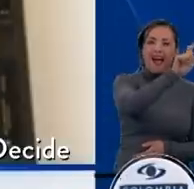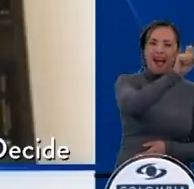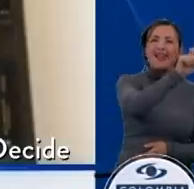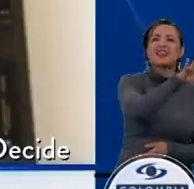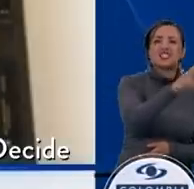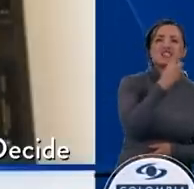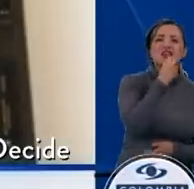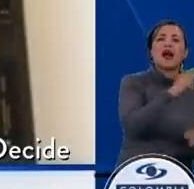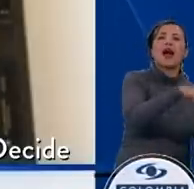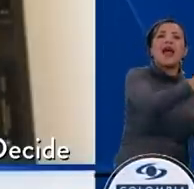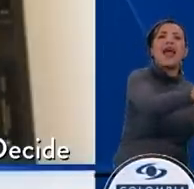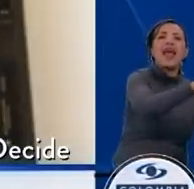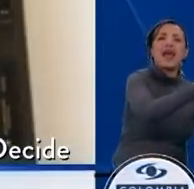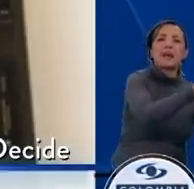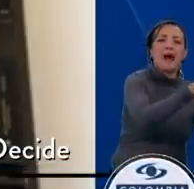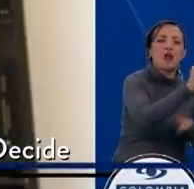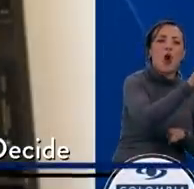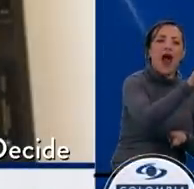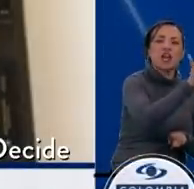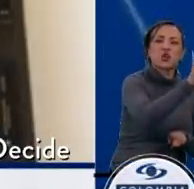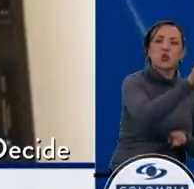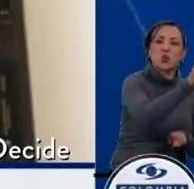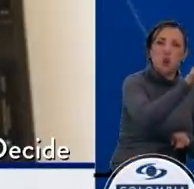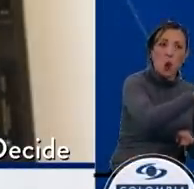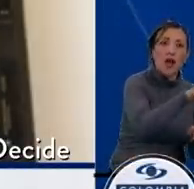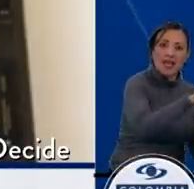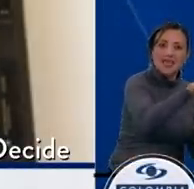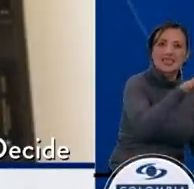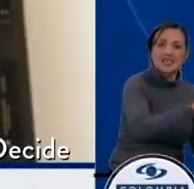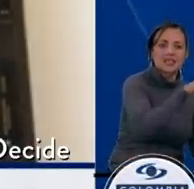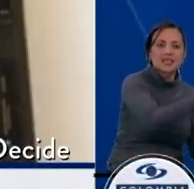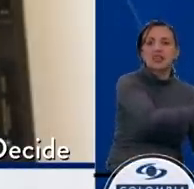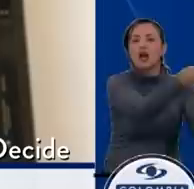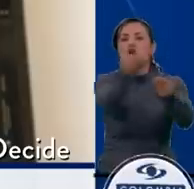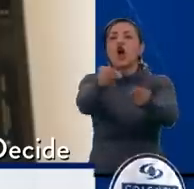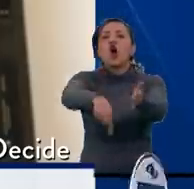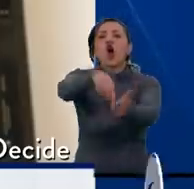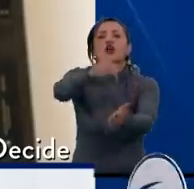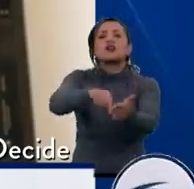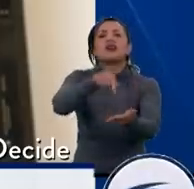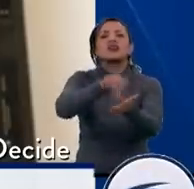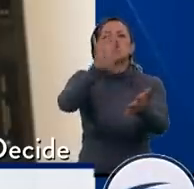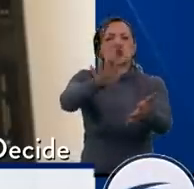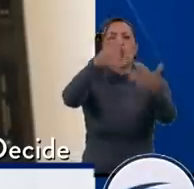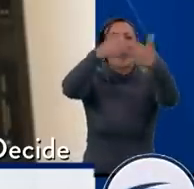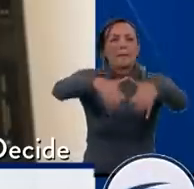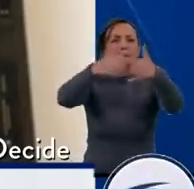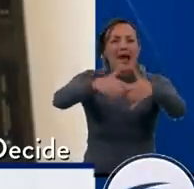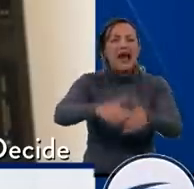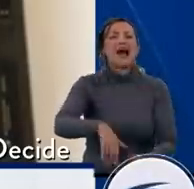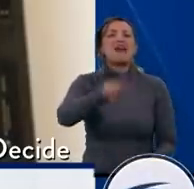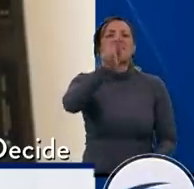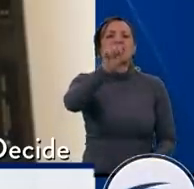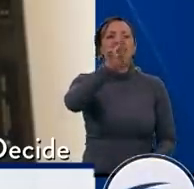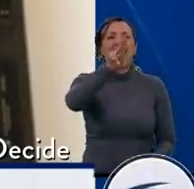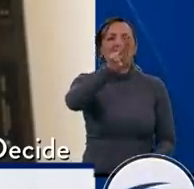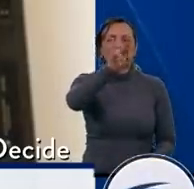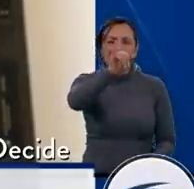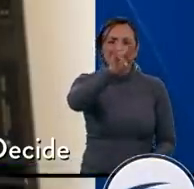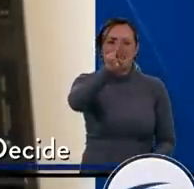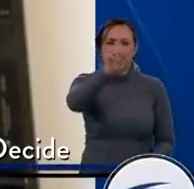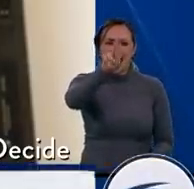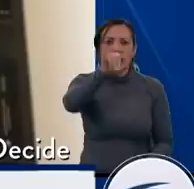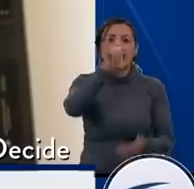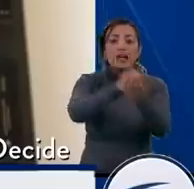de su hermano Arturo Char y eran entregados a través de un contratista que se llama Faisal Puri, que nombra reiteradamente la